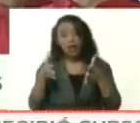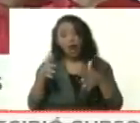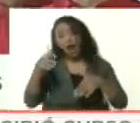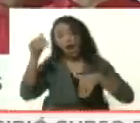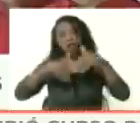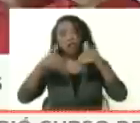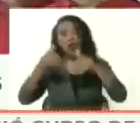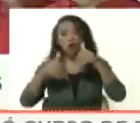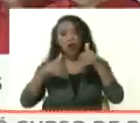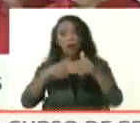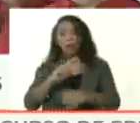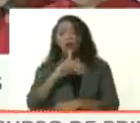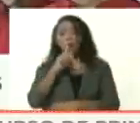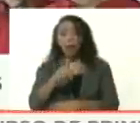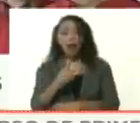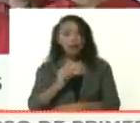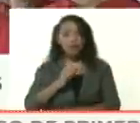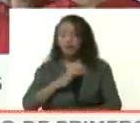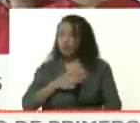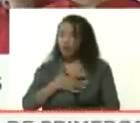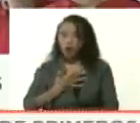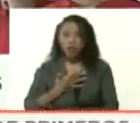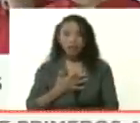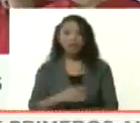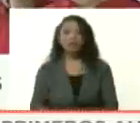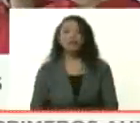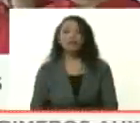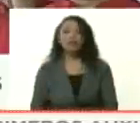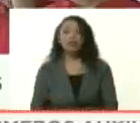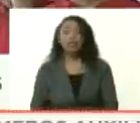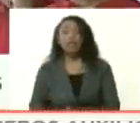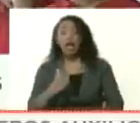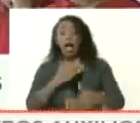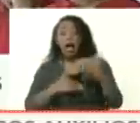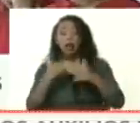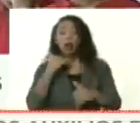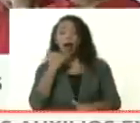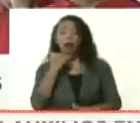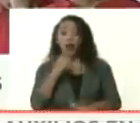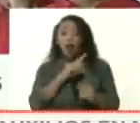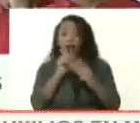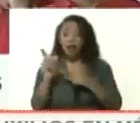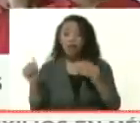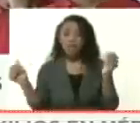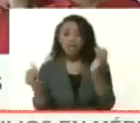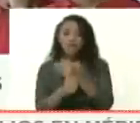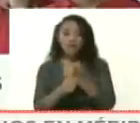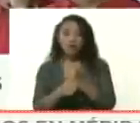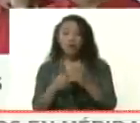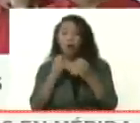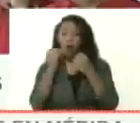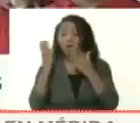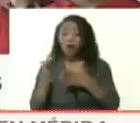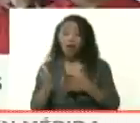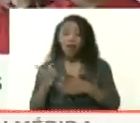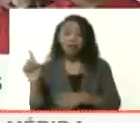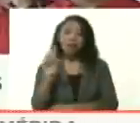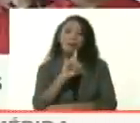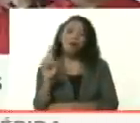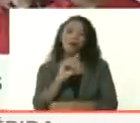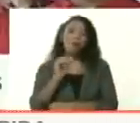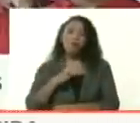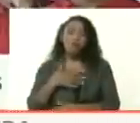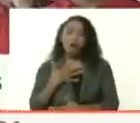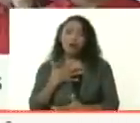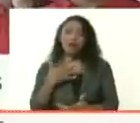no van a poder. Y a estas alturas ellos se han dado cuenta que por las buenas tampoco, porque no nos pueden ganar elecciones.